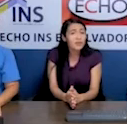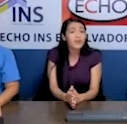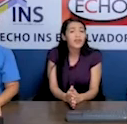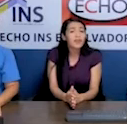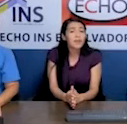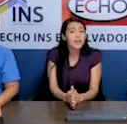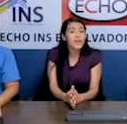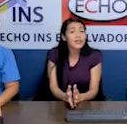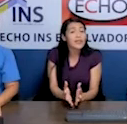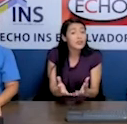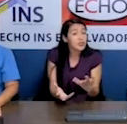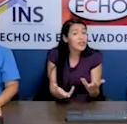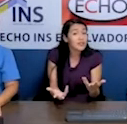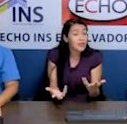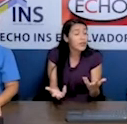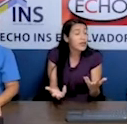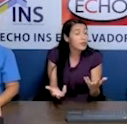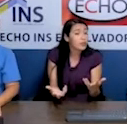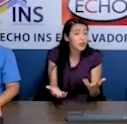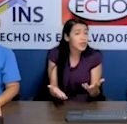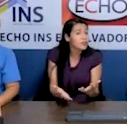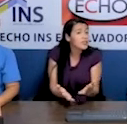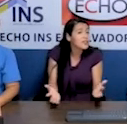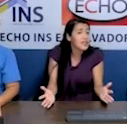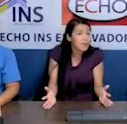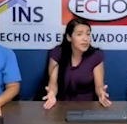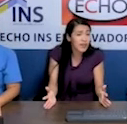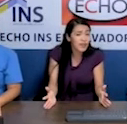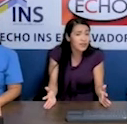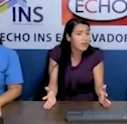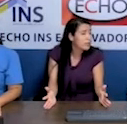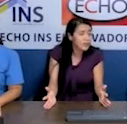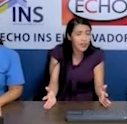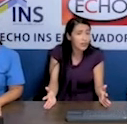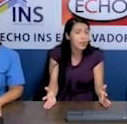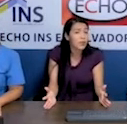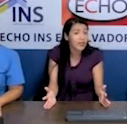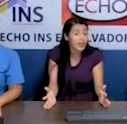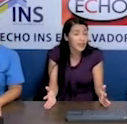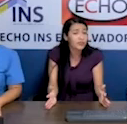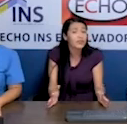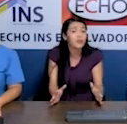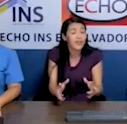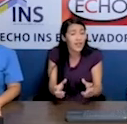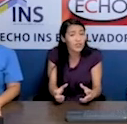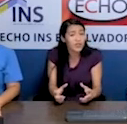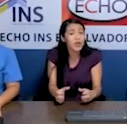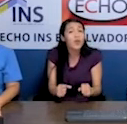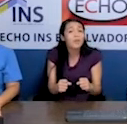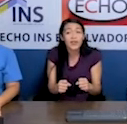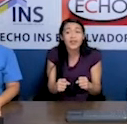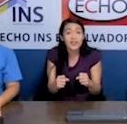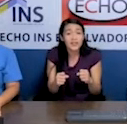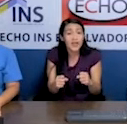focal, puede también haber alteración del estado de la conducta. No necesariamente va a estar en un delirium hipokinético, sino que de